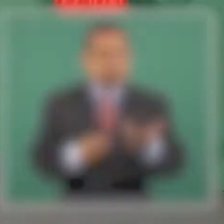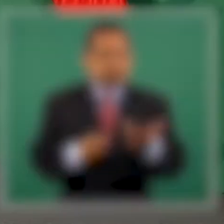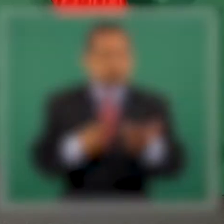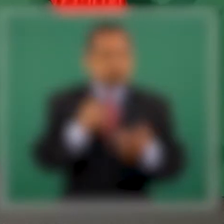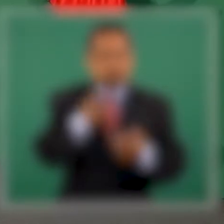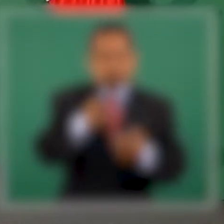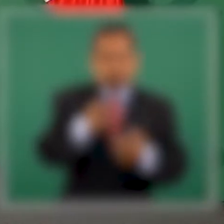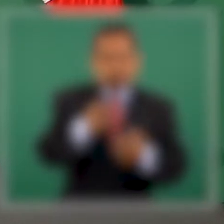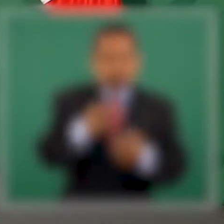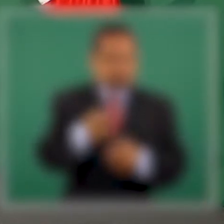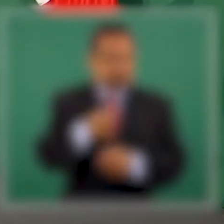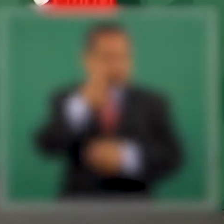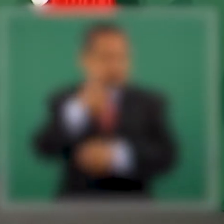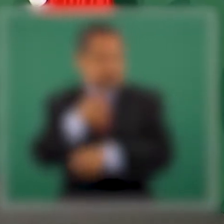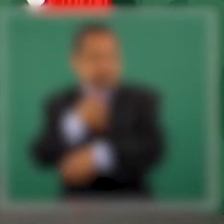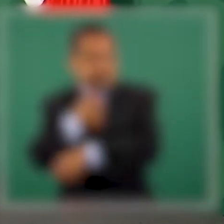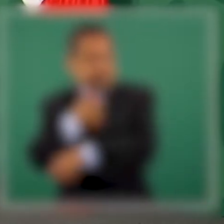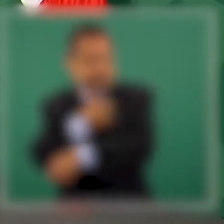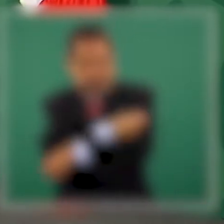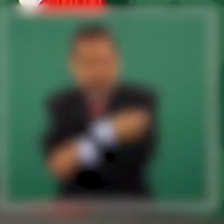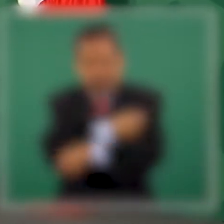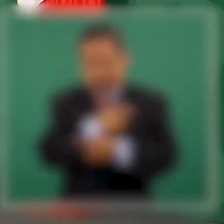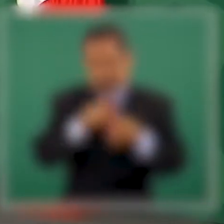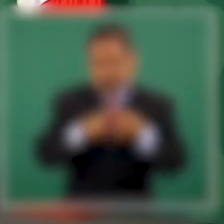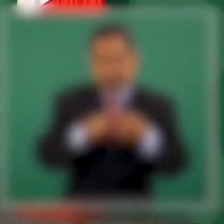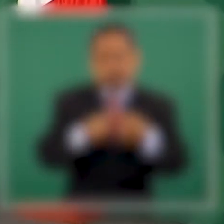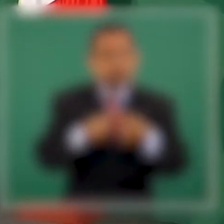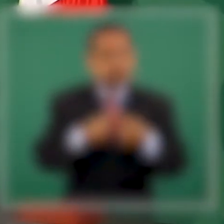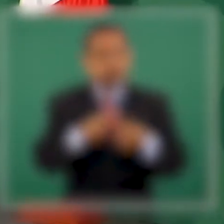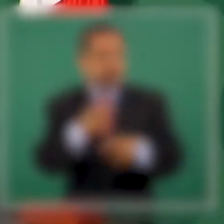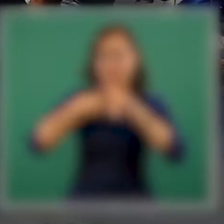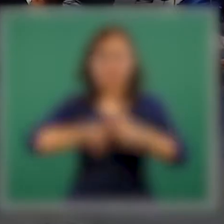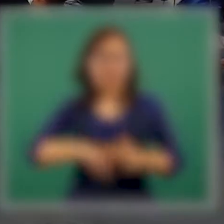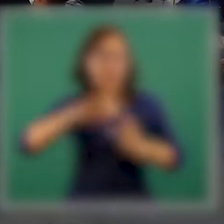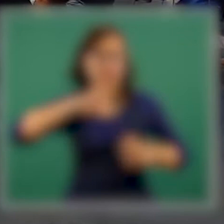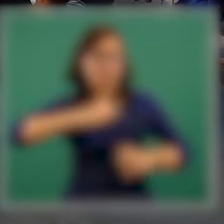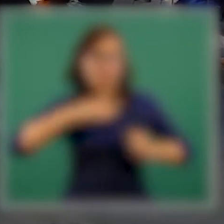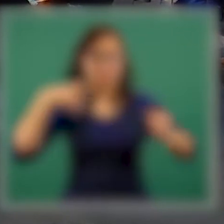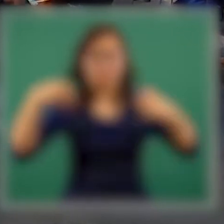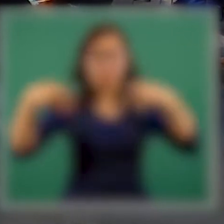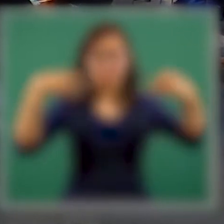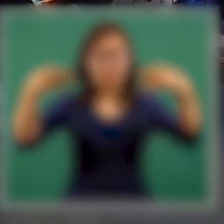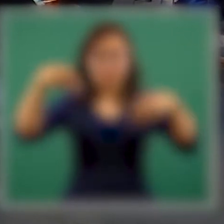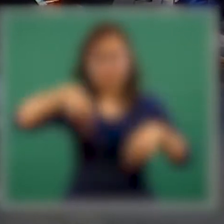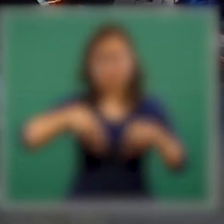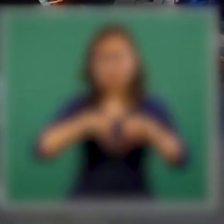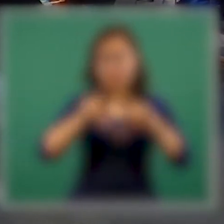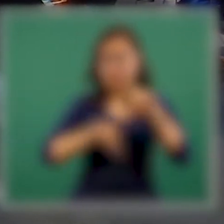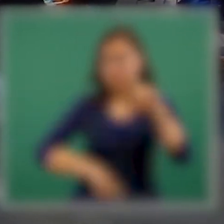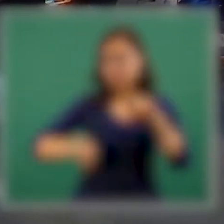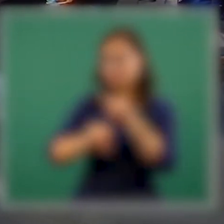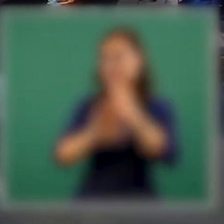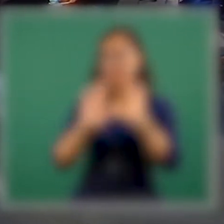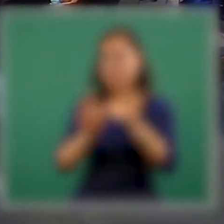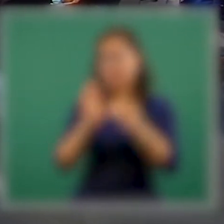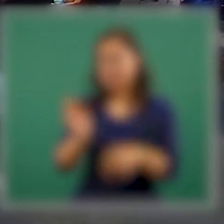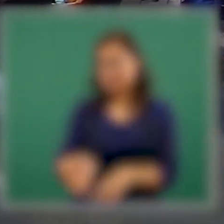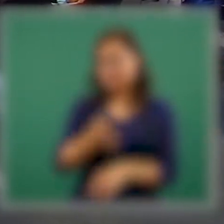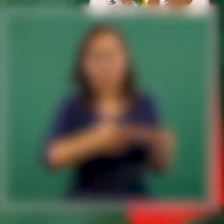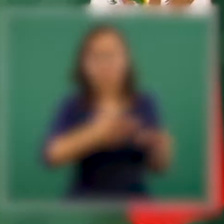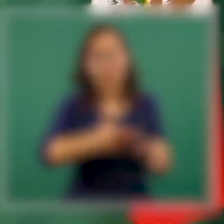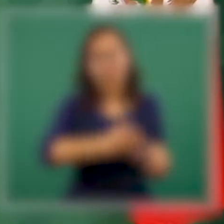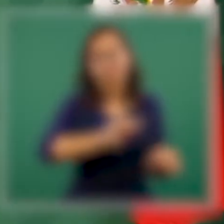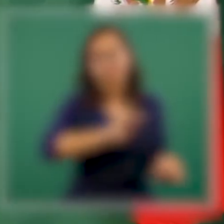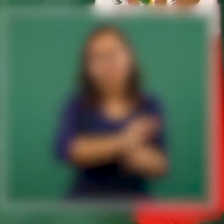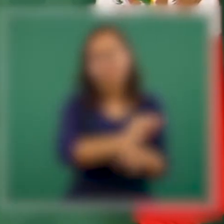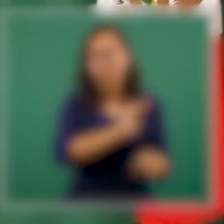cuestionado sobre si se vacunará para recuperarse del coronavirus el presidente reiteró que esperará el momento en el que le toque